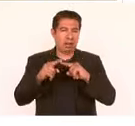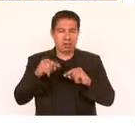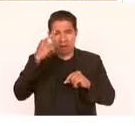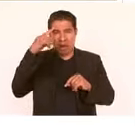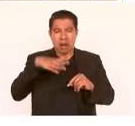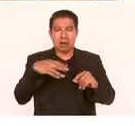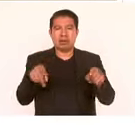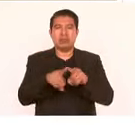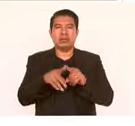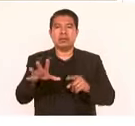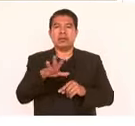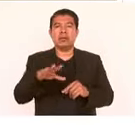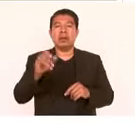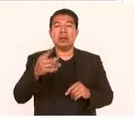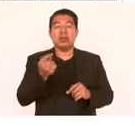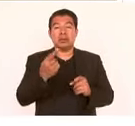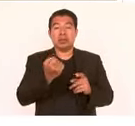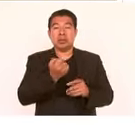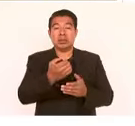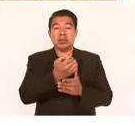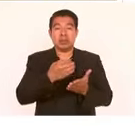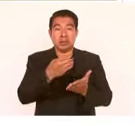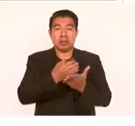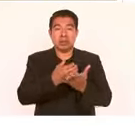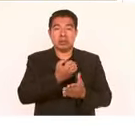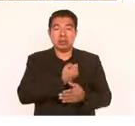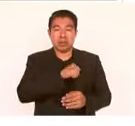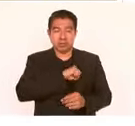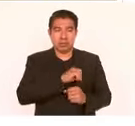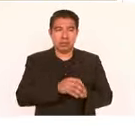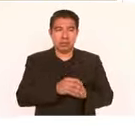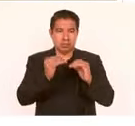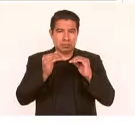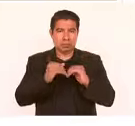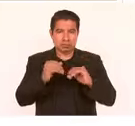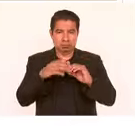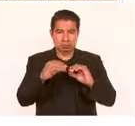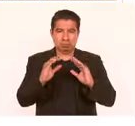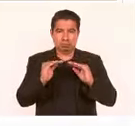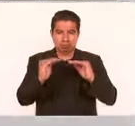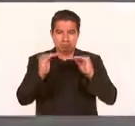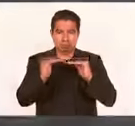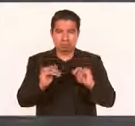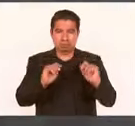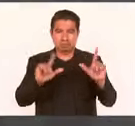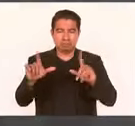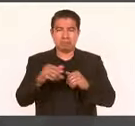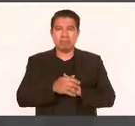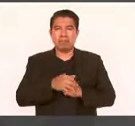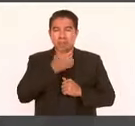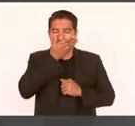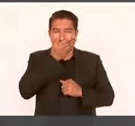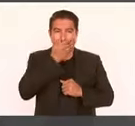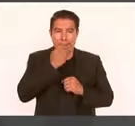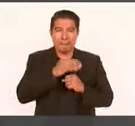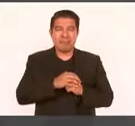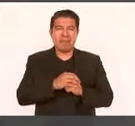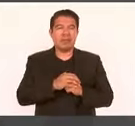186 unidades de salud. Podemos pasar a la siguiente, por favor. En cuanto al avance por